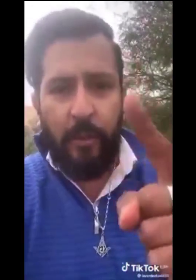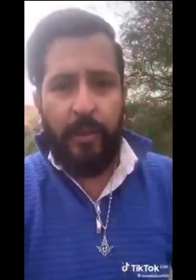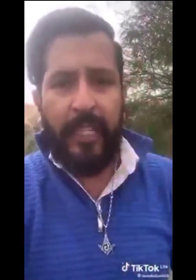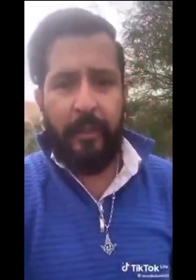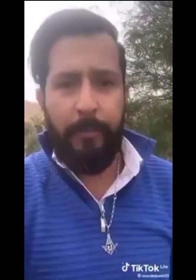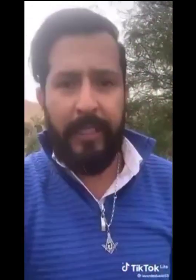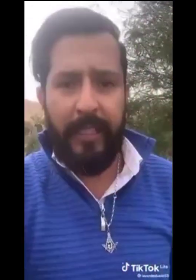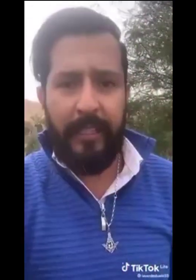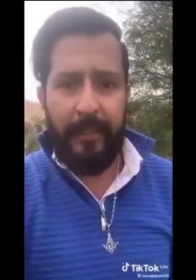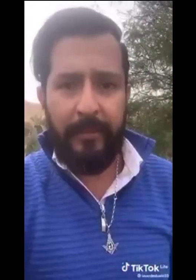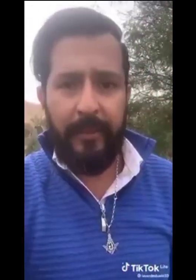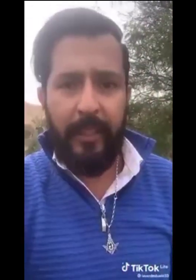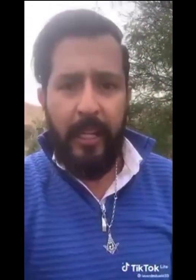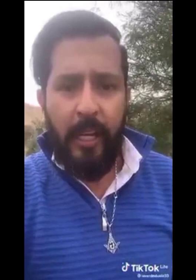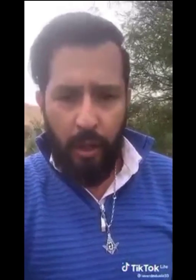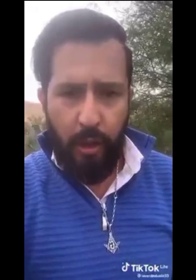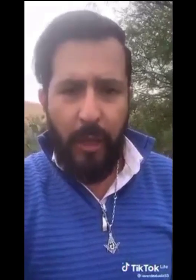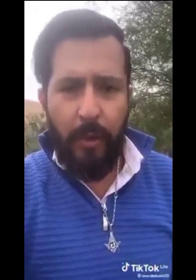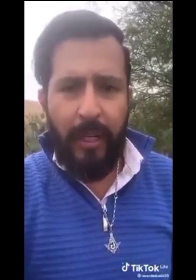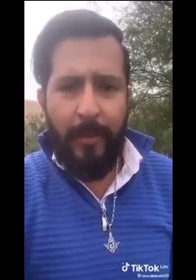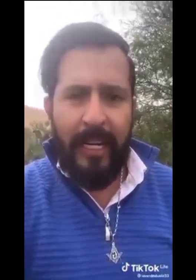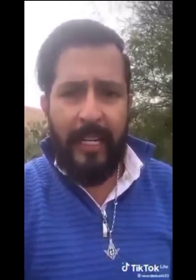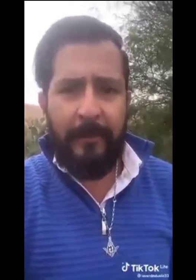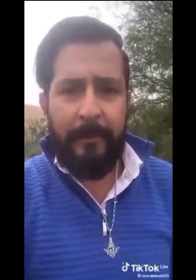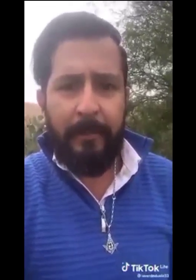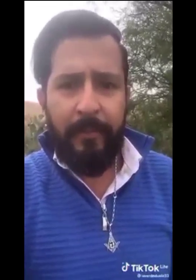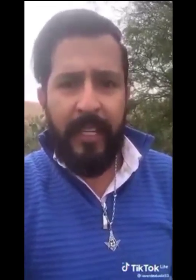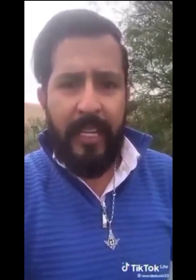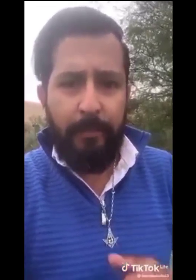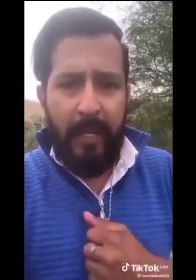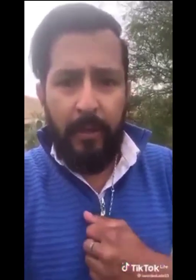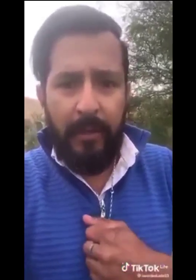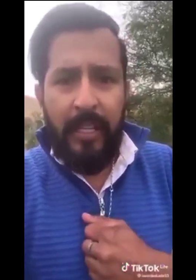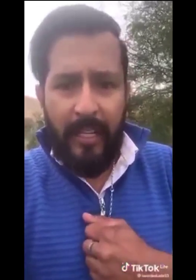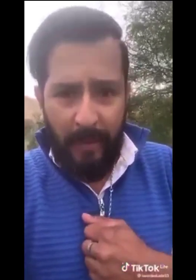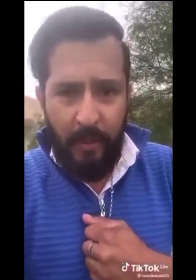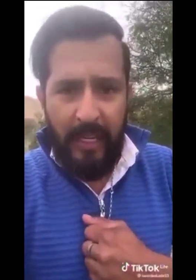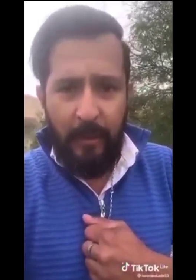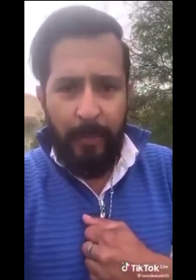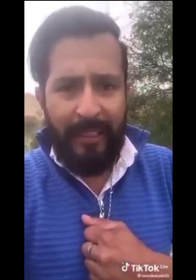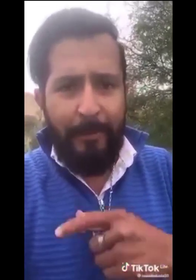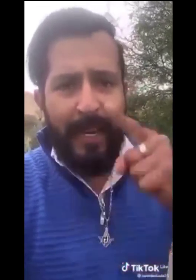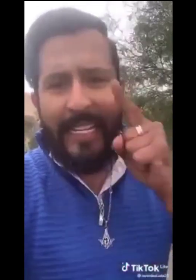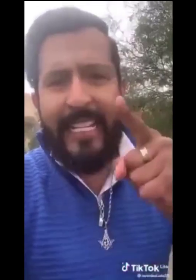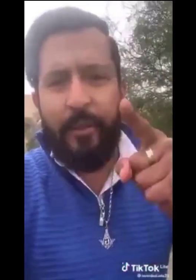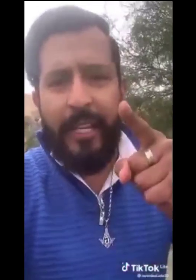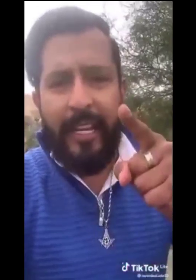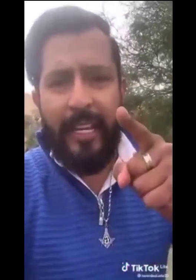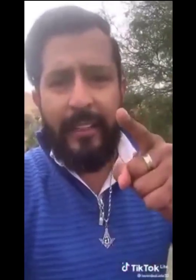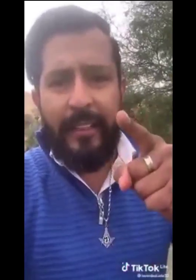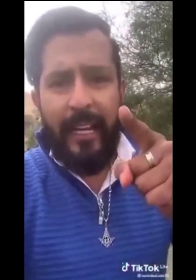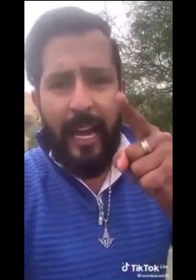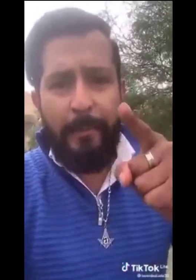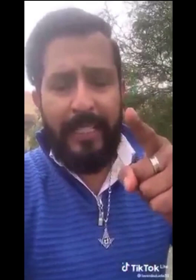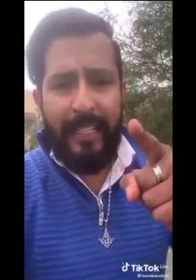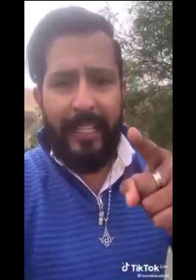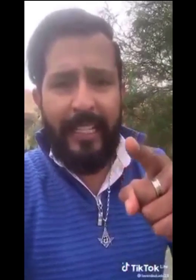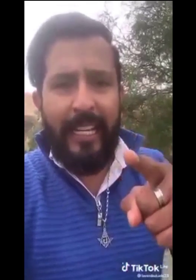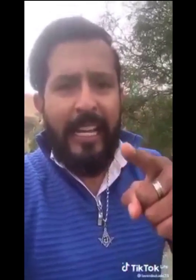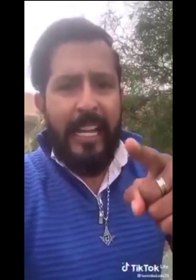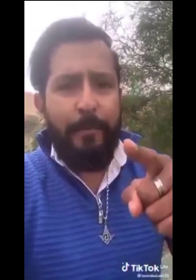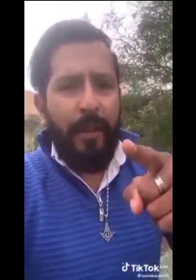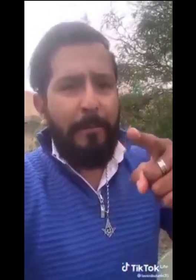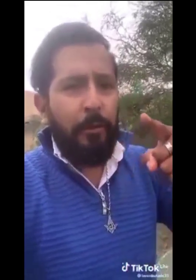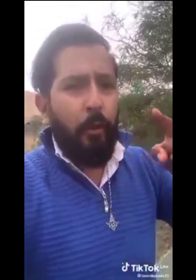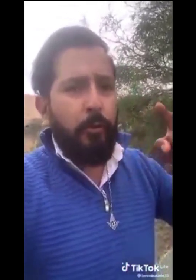6 años más con usted, señor presidente. Yo soy Eduardo Camarena y espero que me ayuden a compartir para que esto llegue al